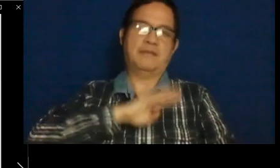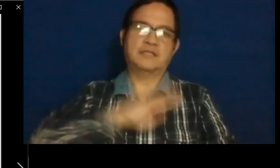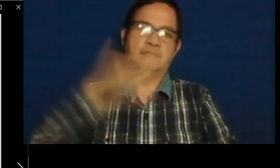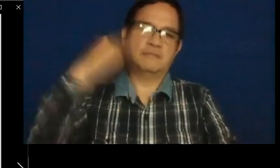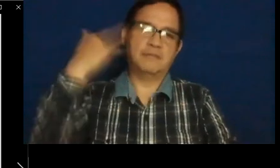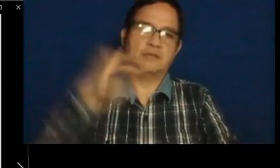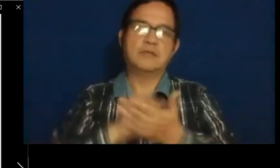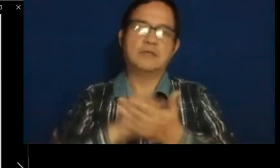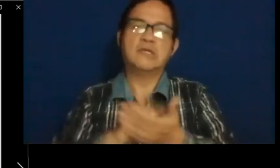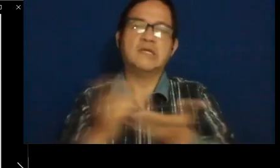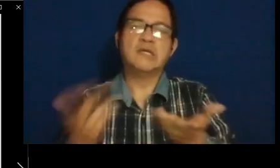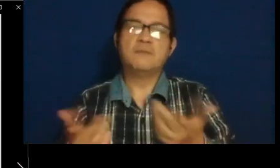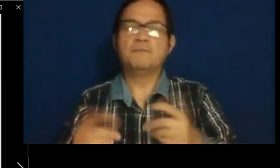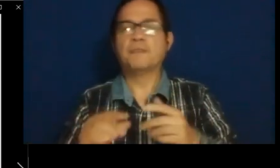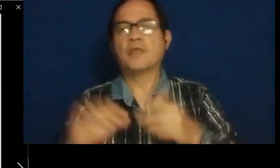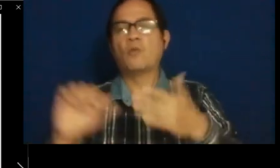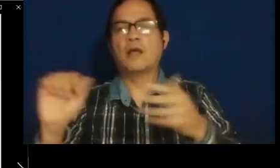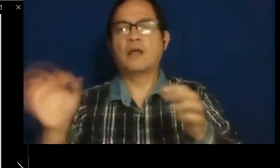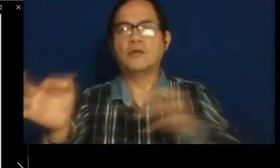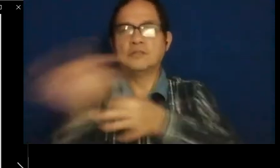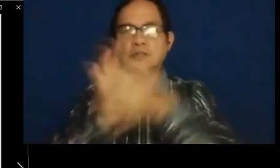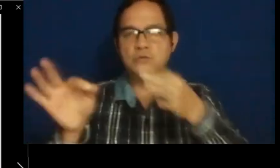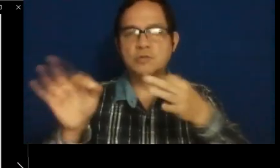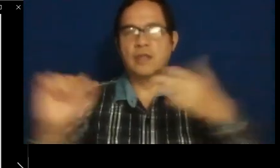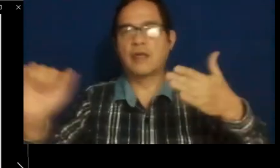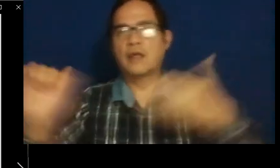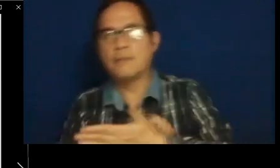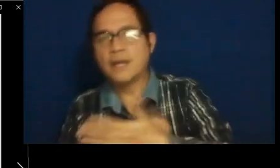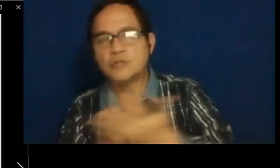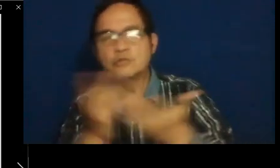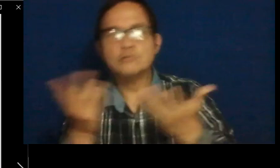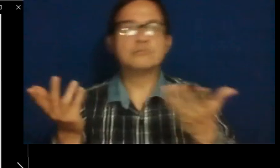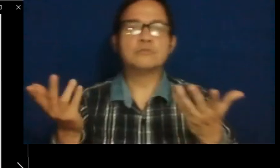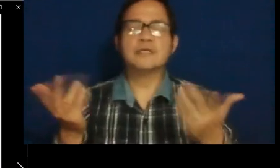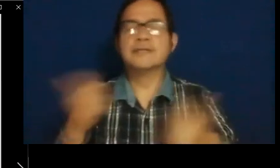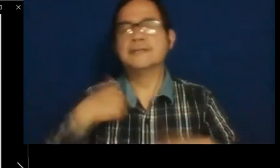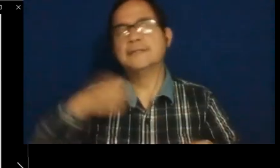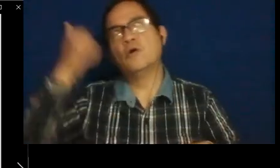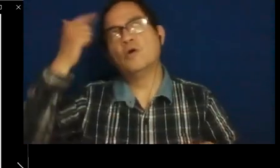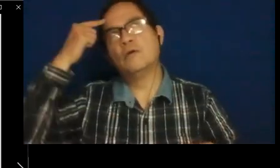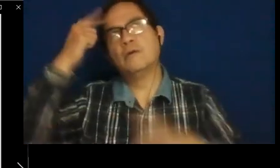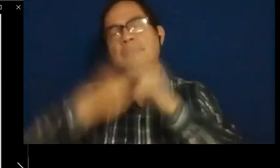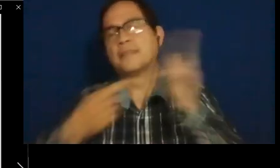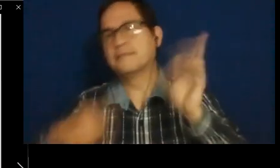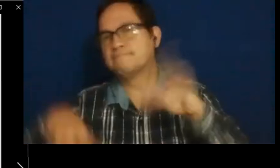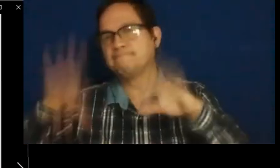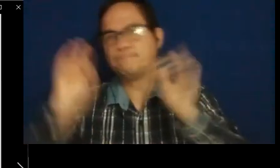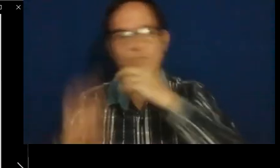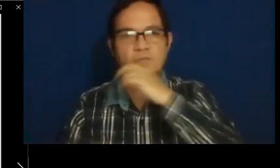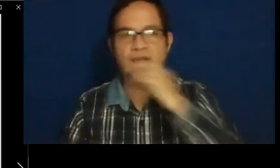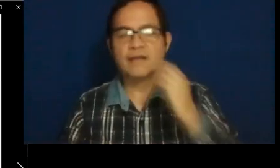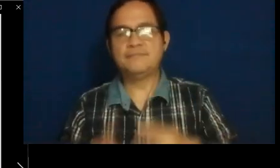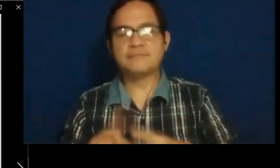ecuaciones, que es eliminación, sustitución y el otro se me va en este momento,